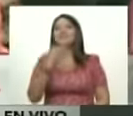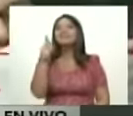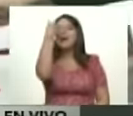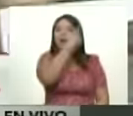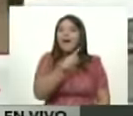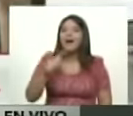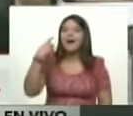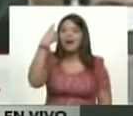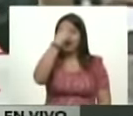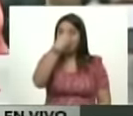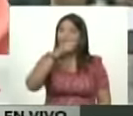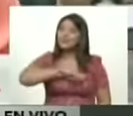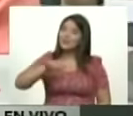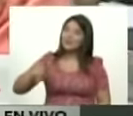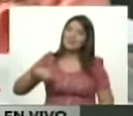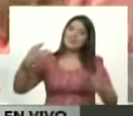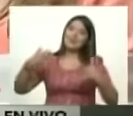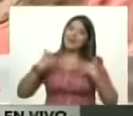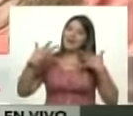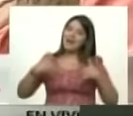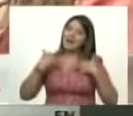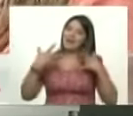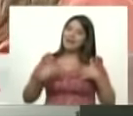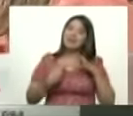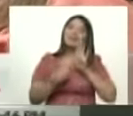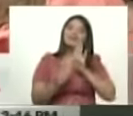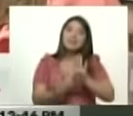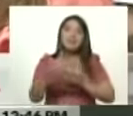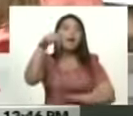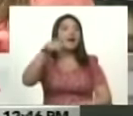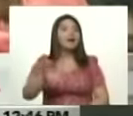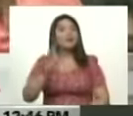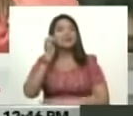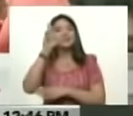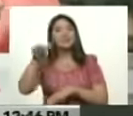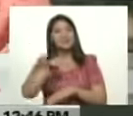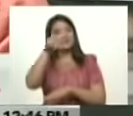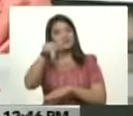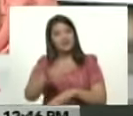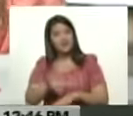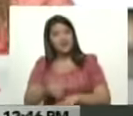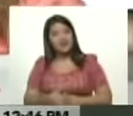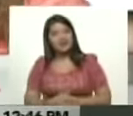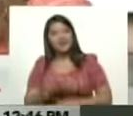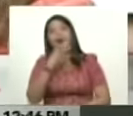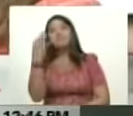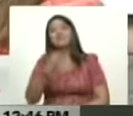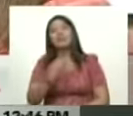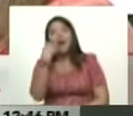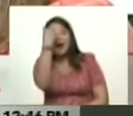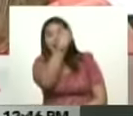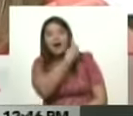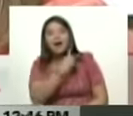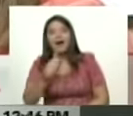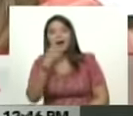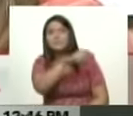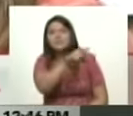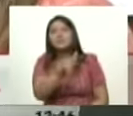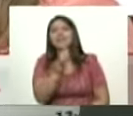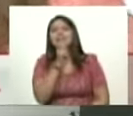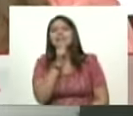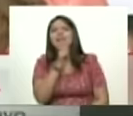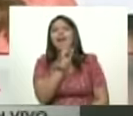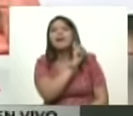Y estamos muy alegres de que se vea aquí en la Asamblea Nacional la verdadera cara de los enemigos del